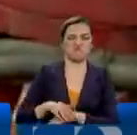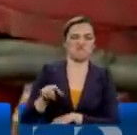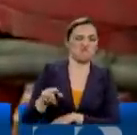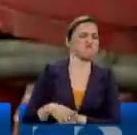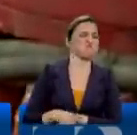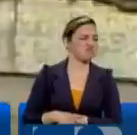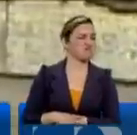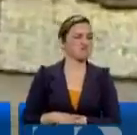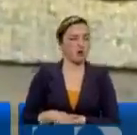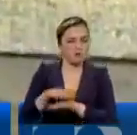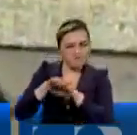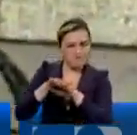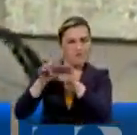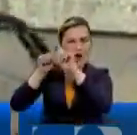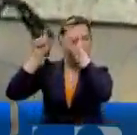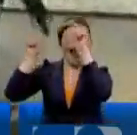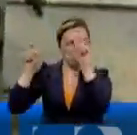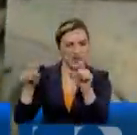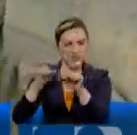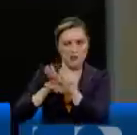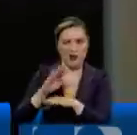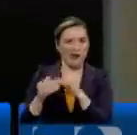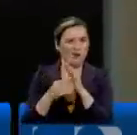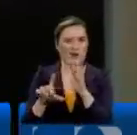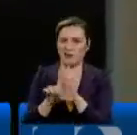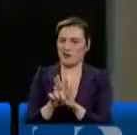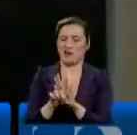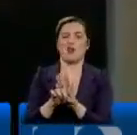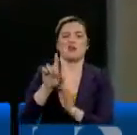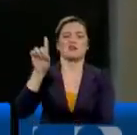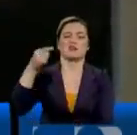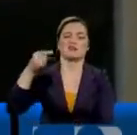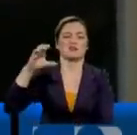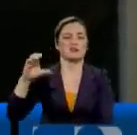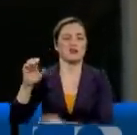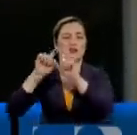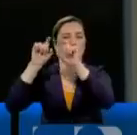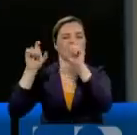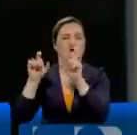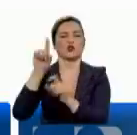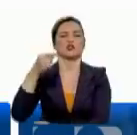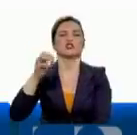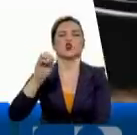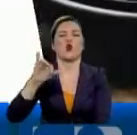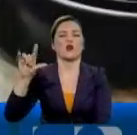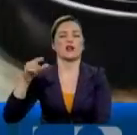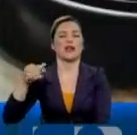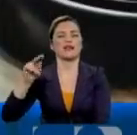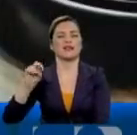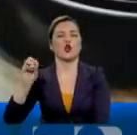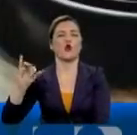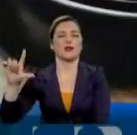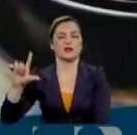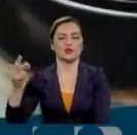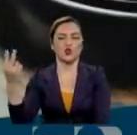adjudicar irregularmente el campo Singe al consorcio DGC, integrado por las empresas Digoil y Gente Oil. Fiscalía sostiene